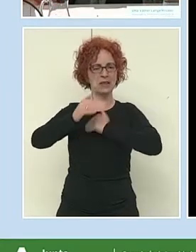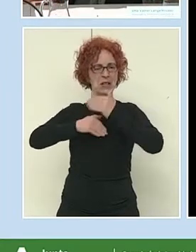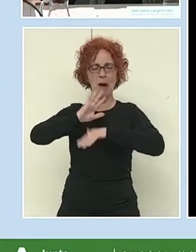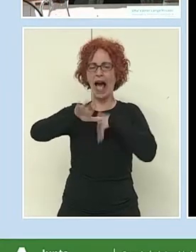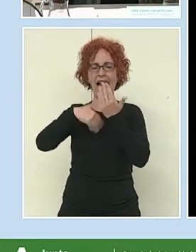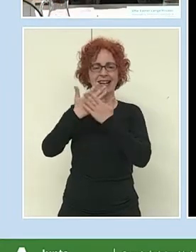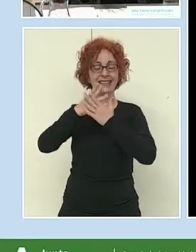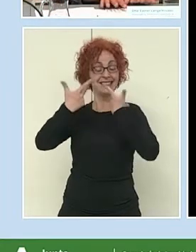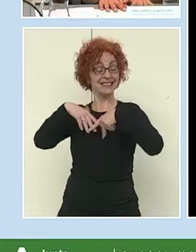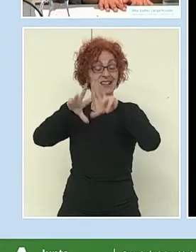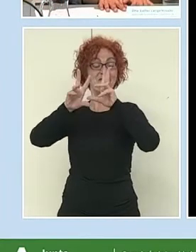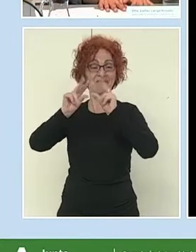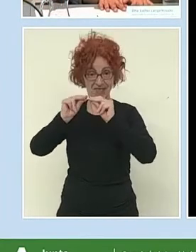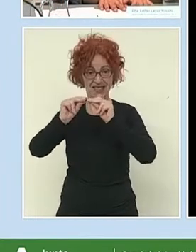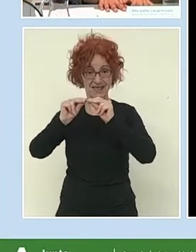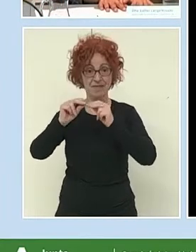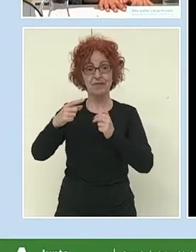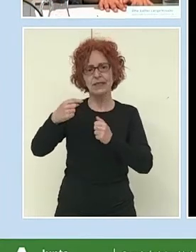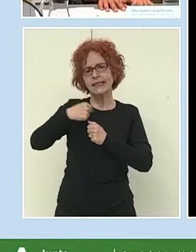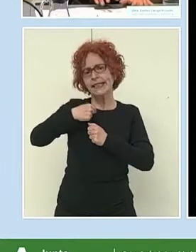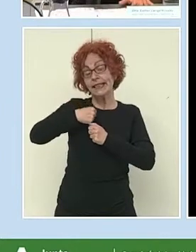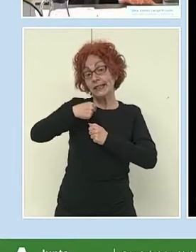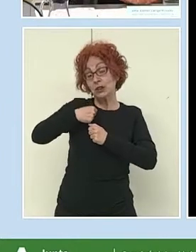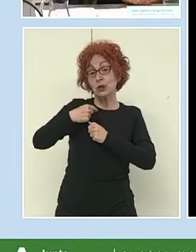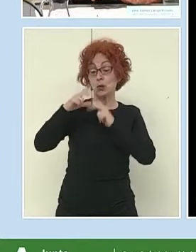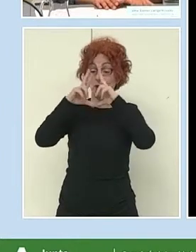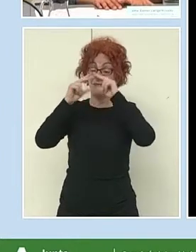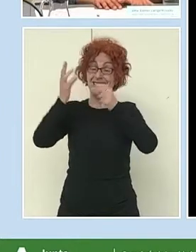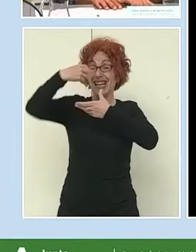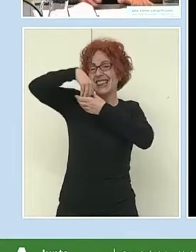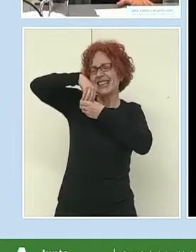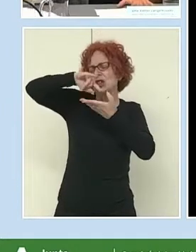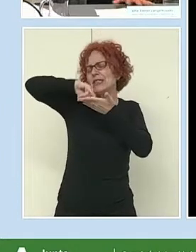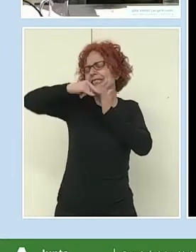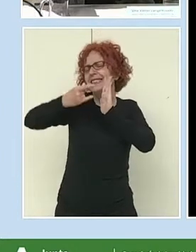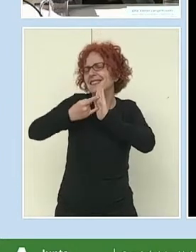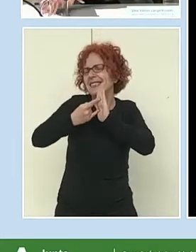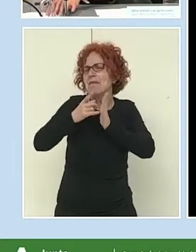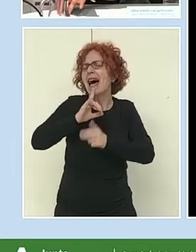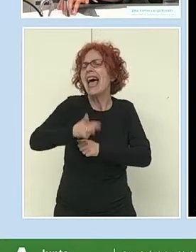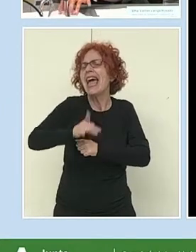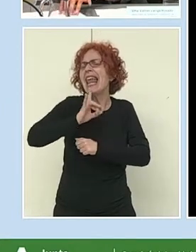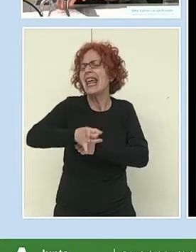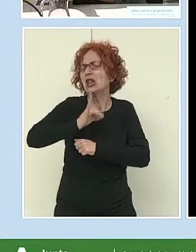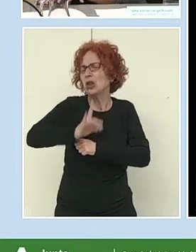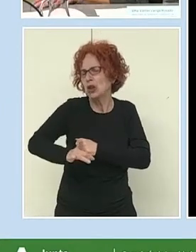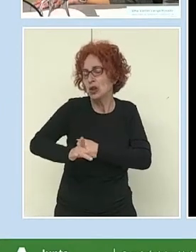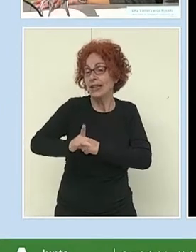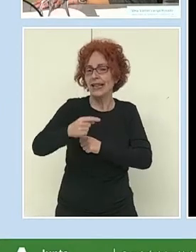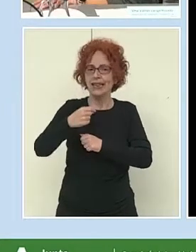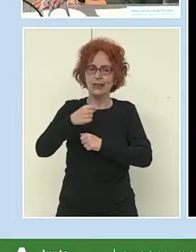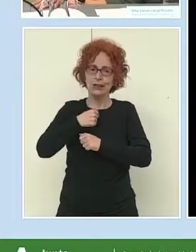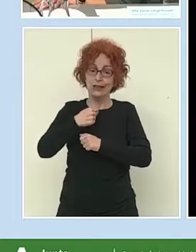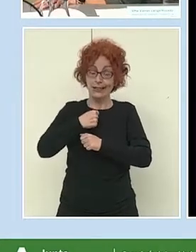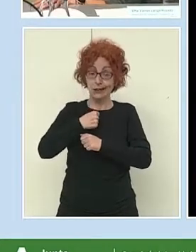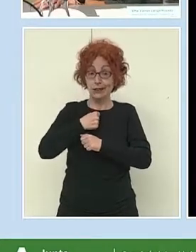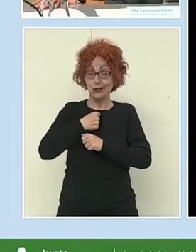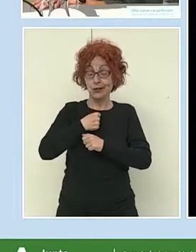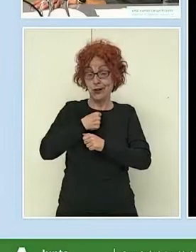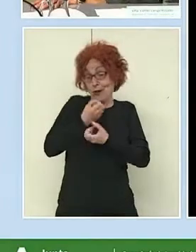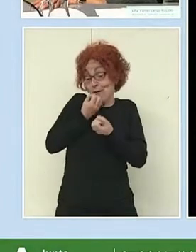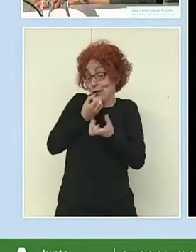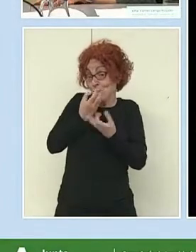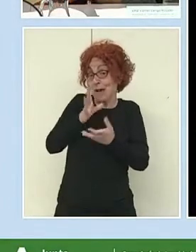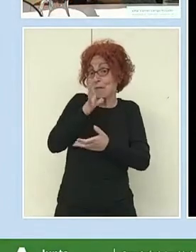bueno, acabo de contar que hice sistemas electrónicos y esta afirmación me viene muy bien para encadenar el siguiente